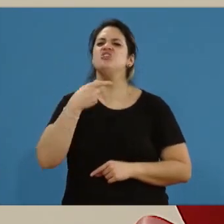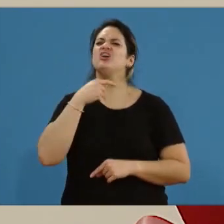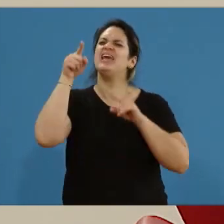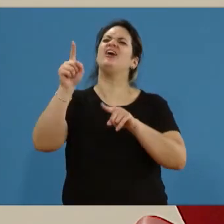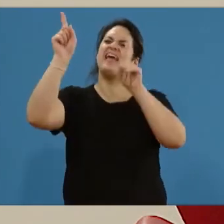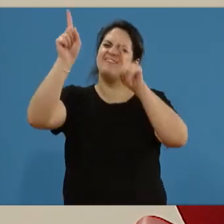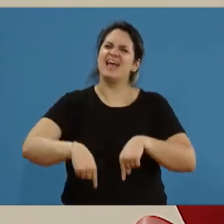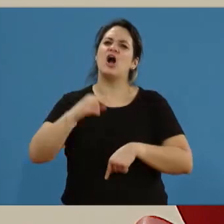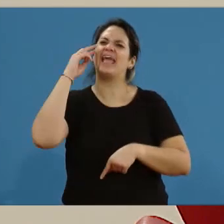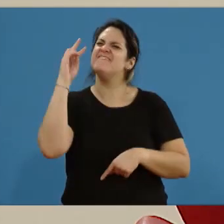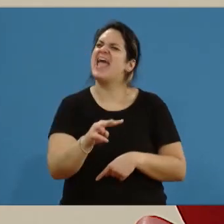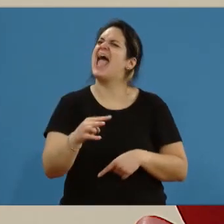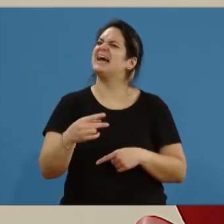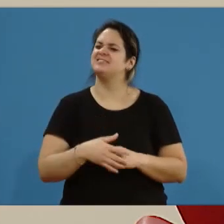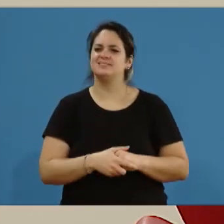que veas, mamá!